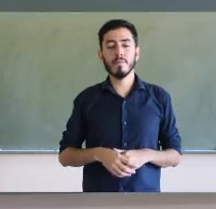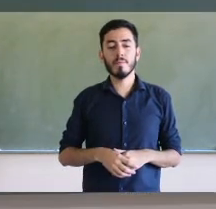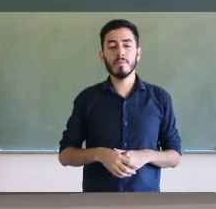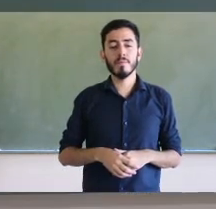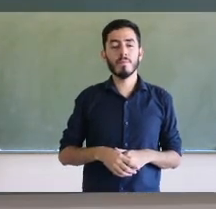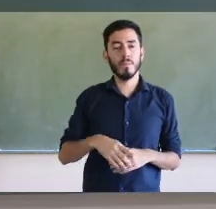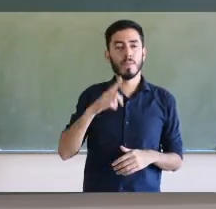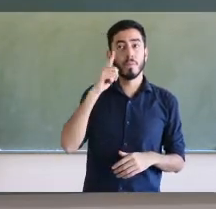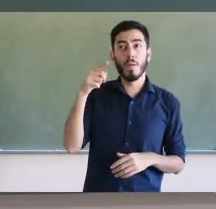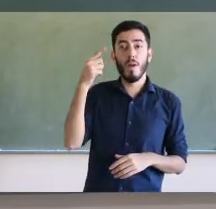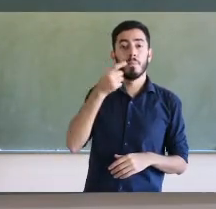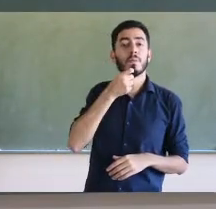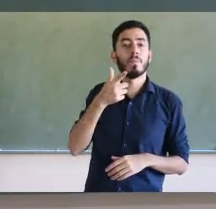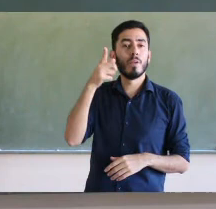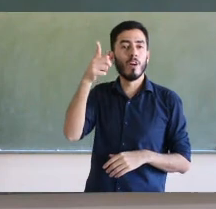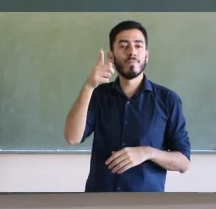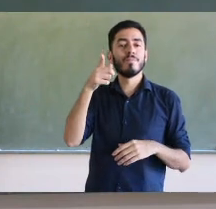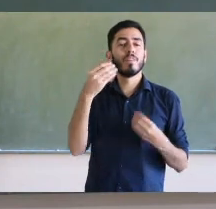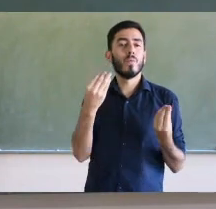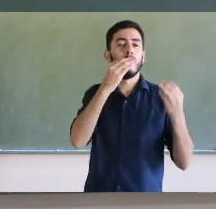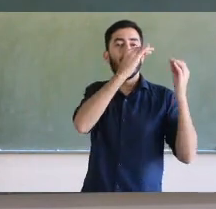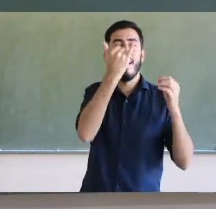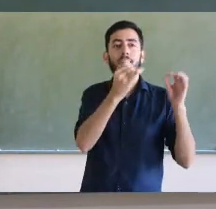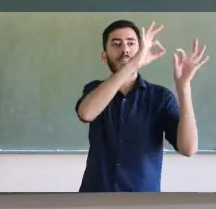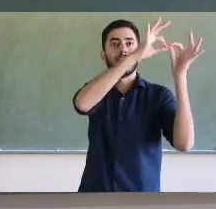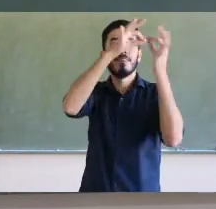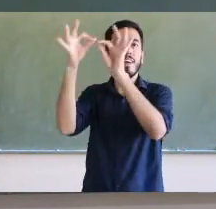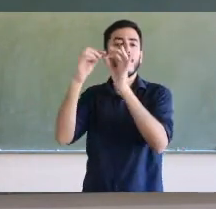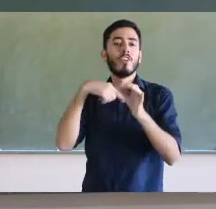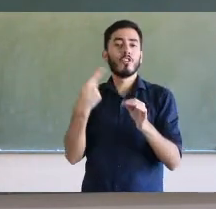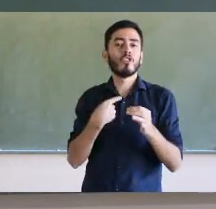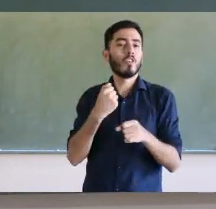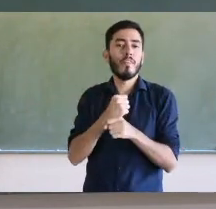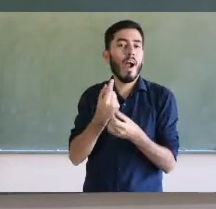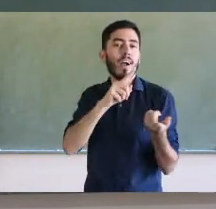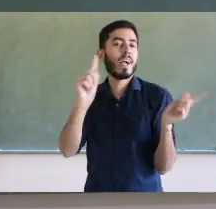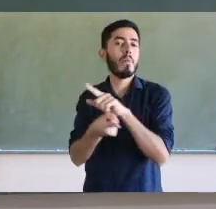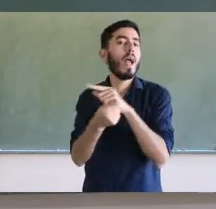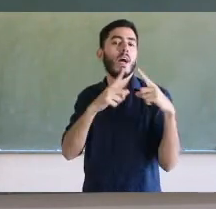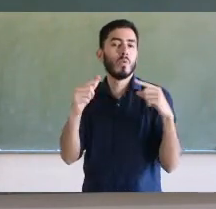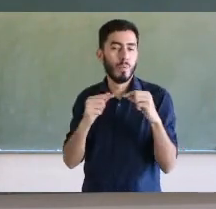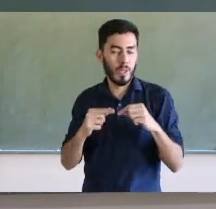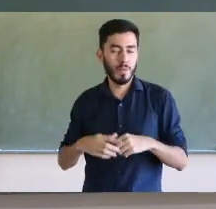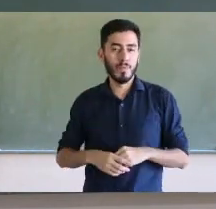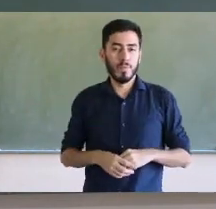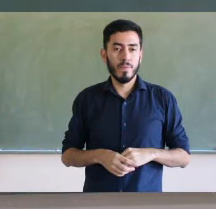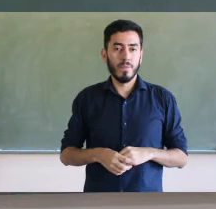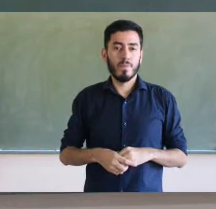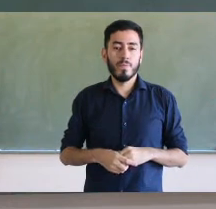En el siguiente ejemplo vemos una ecuación, pero en lenguaje coloquial. que vamos a hacer nosotros es pasarlo al lenguaje simbólico.